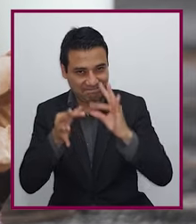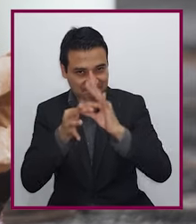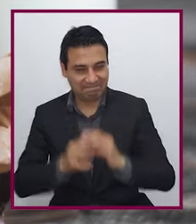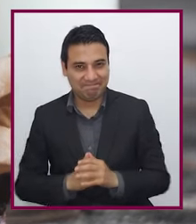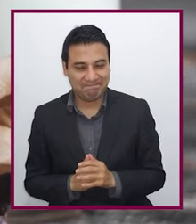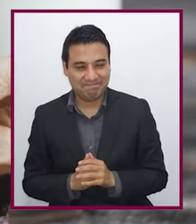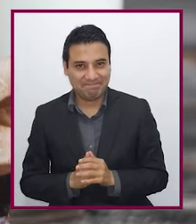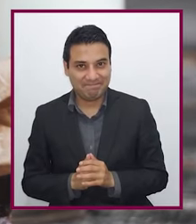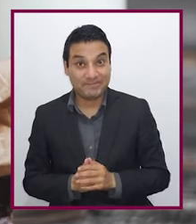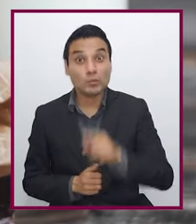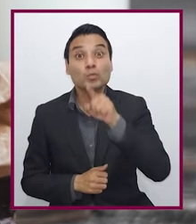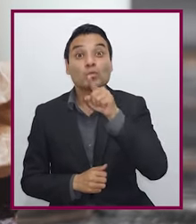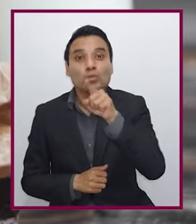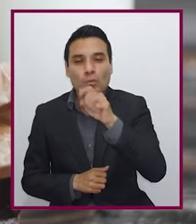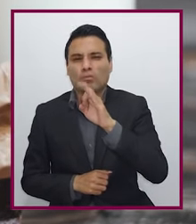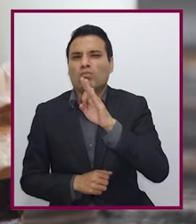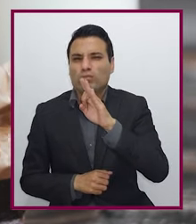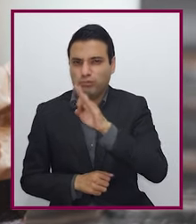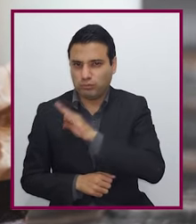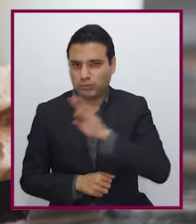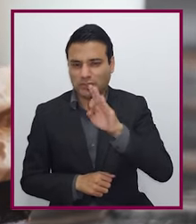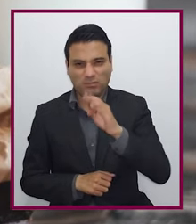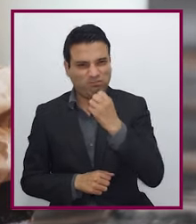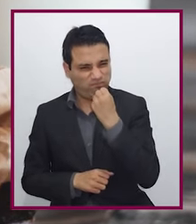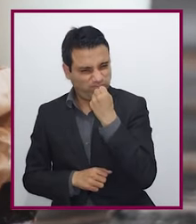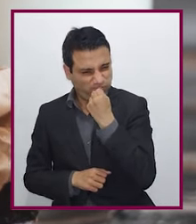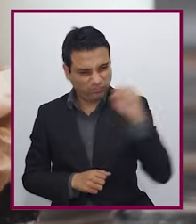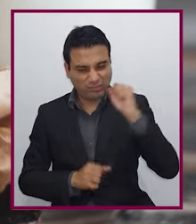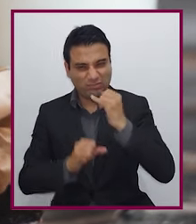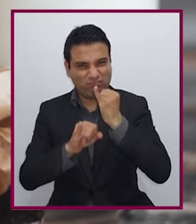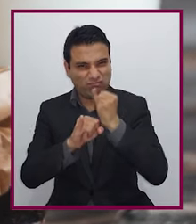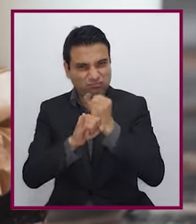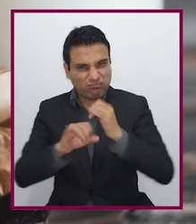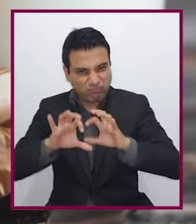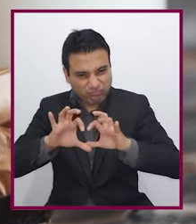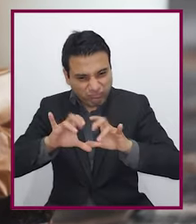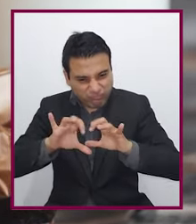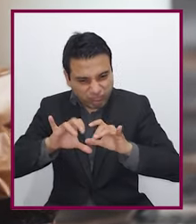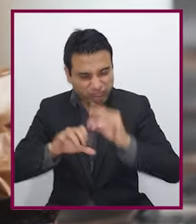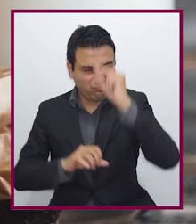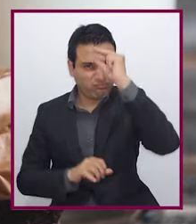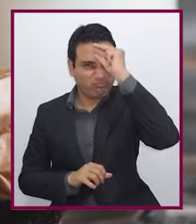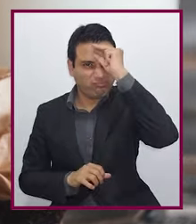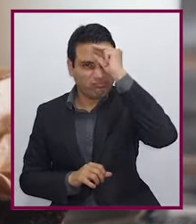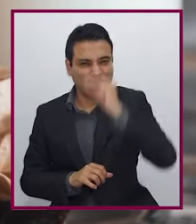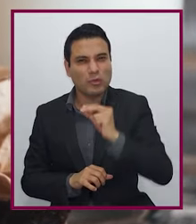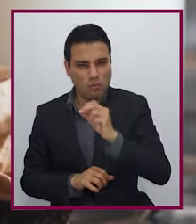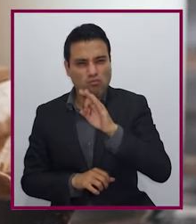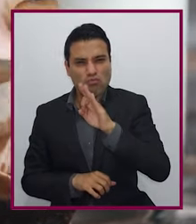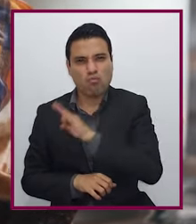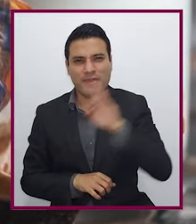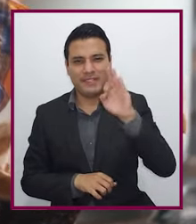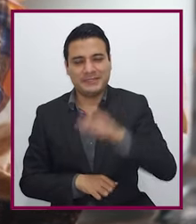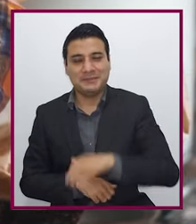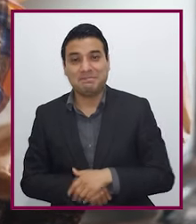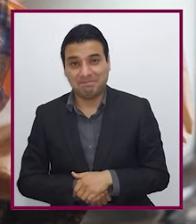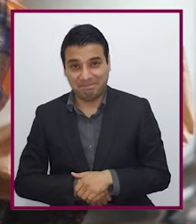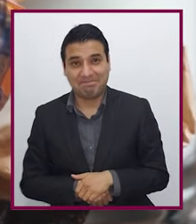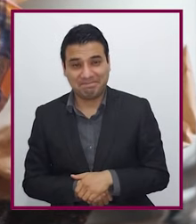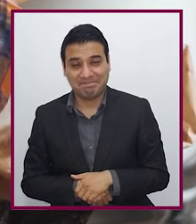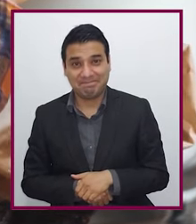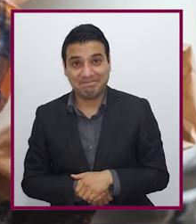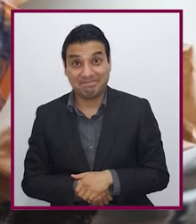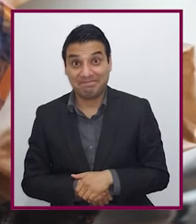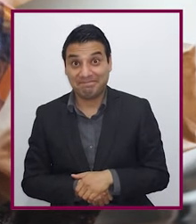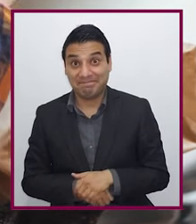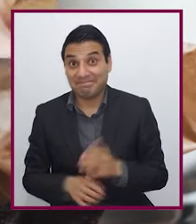doctor Nicolás Burbule para desarrollar habilidades tecnológicas y ser unos grandes